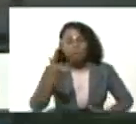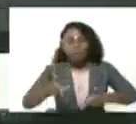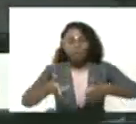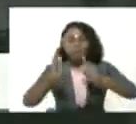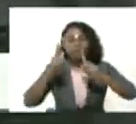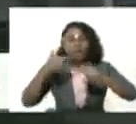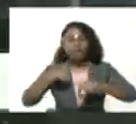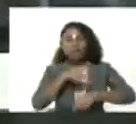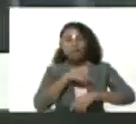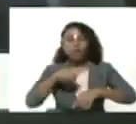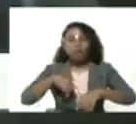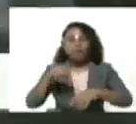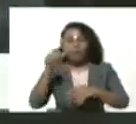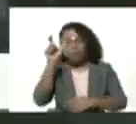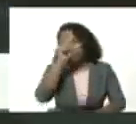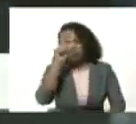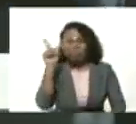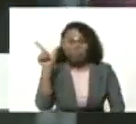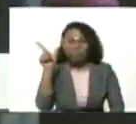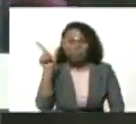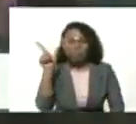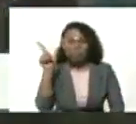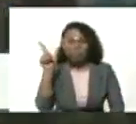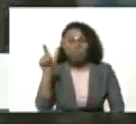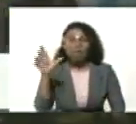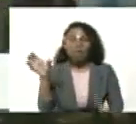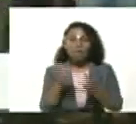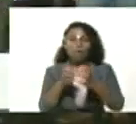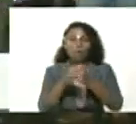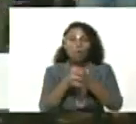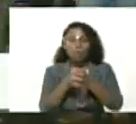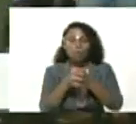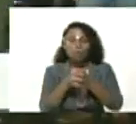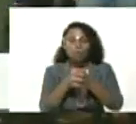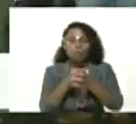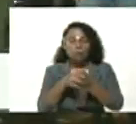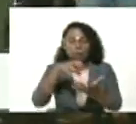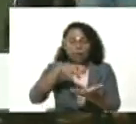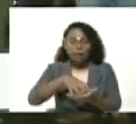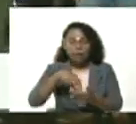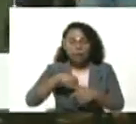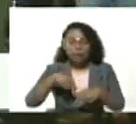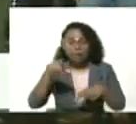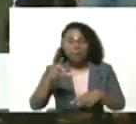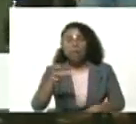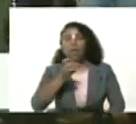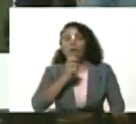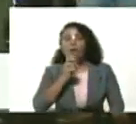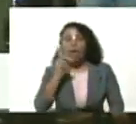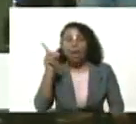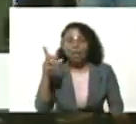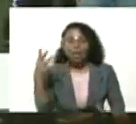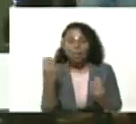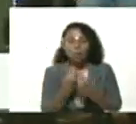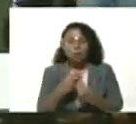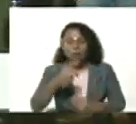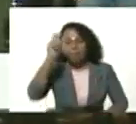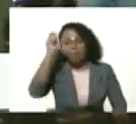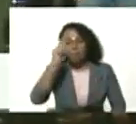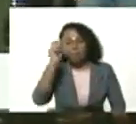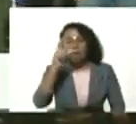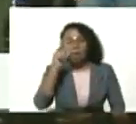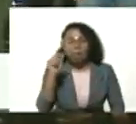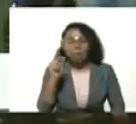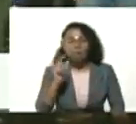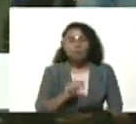este momento nuestro Partido Socialista Venezuela, el comando regional del partido está en El Dorado, con los diputados del CLEP,